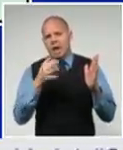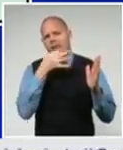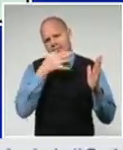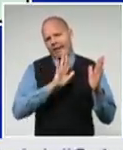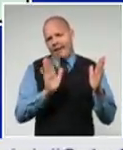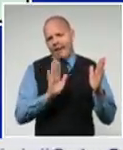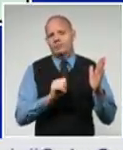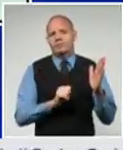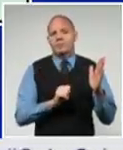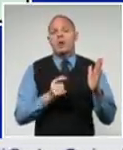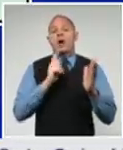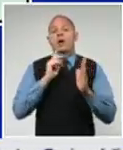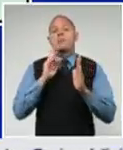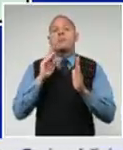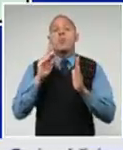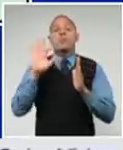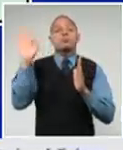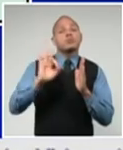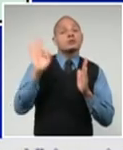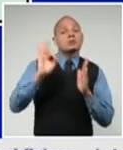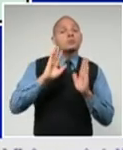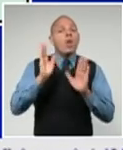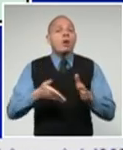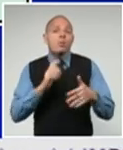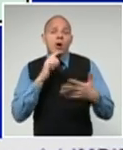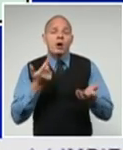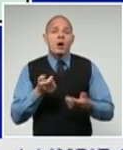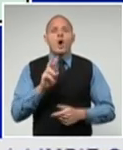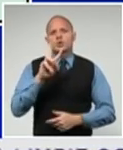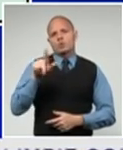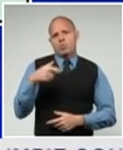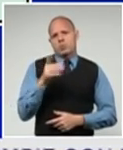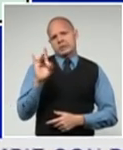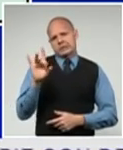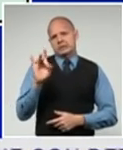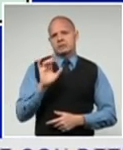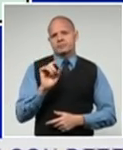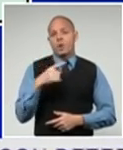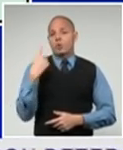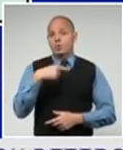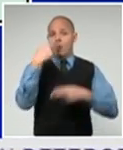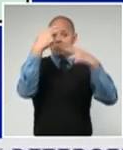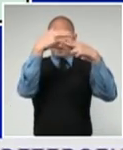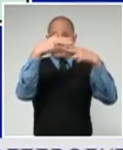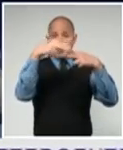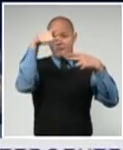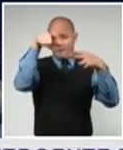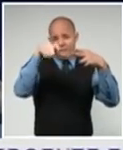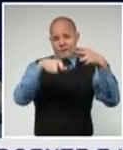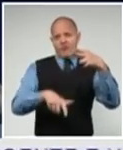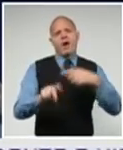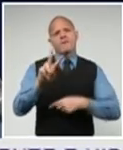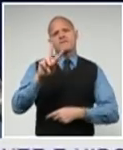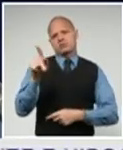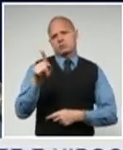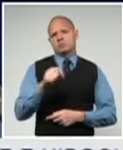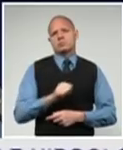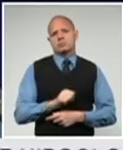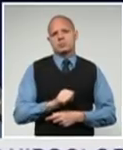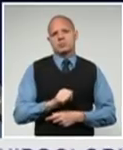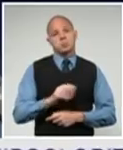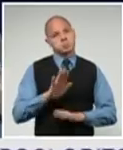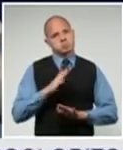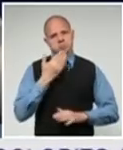2,15, pues en el lugar 21 de la región de las Américas. Todos los países